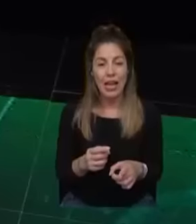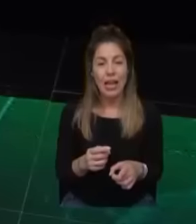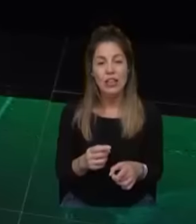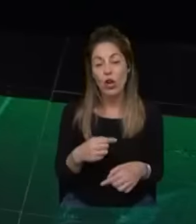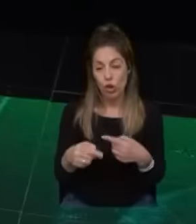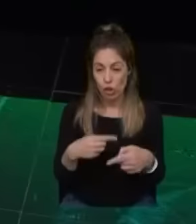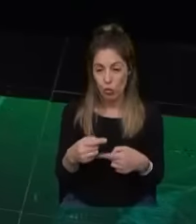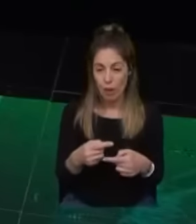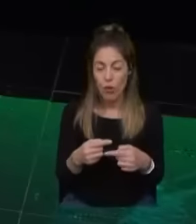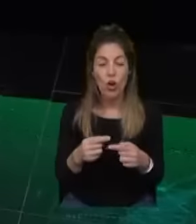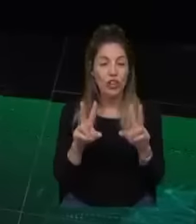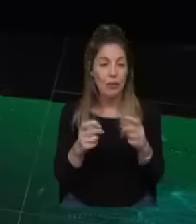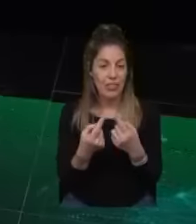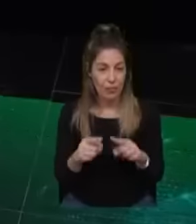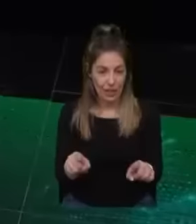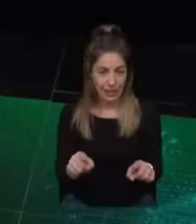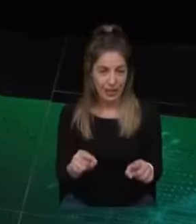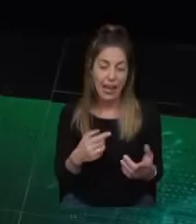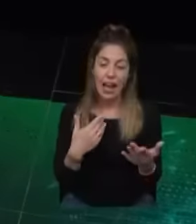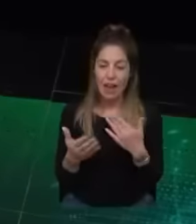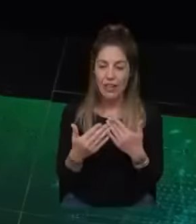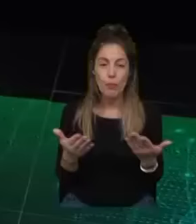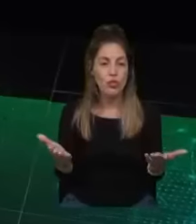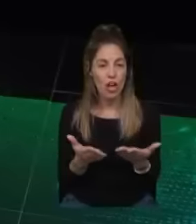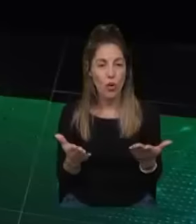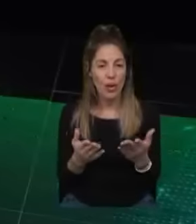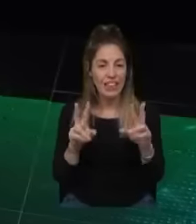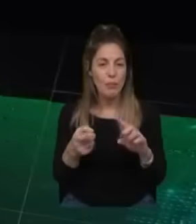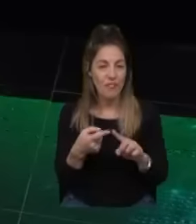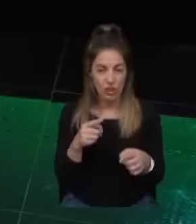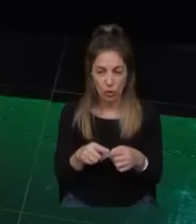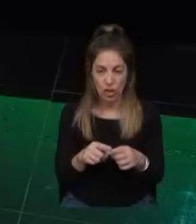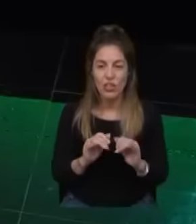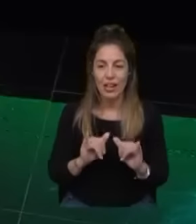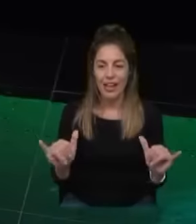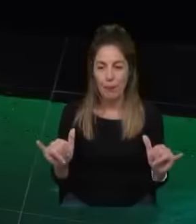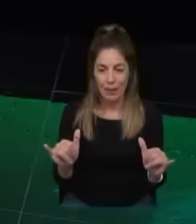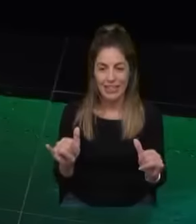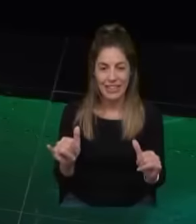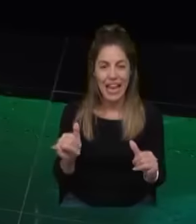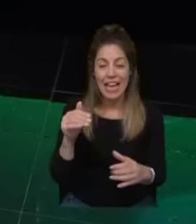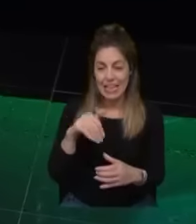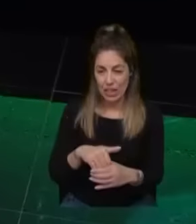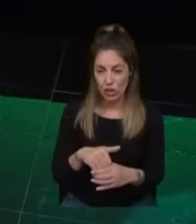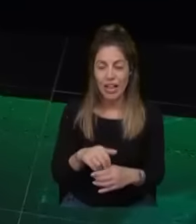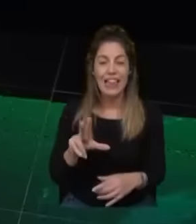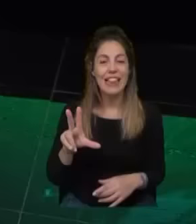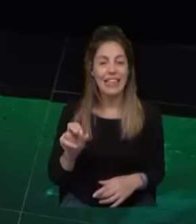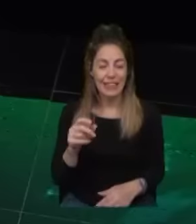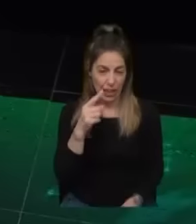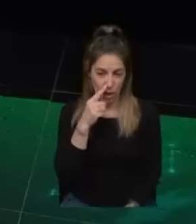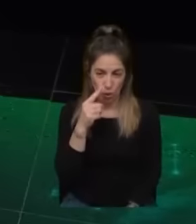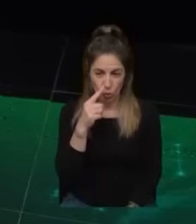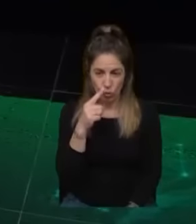seguimos con otros asuntos acá y nos metemos de alguna manera en temas vinculados a la campaña preelectoral de cara al próximo 30 de